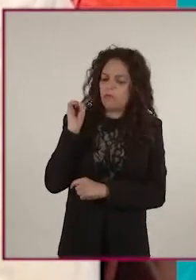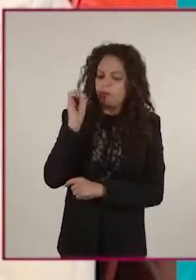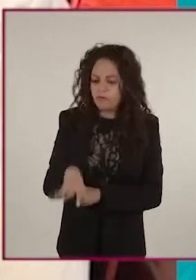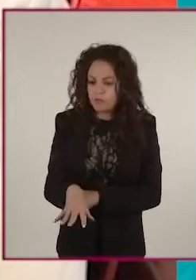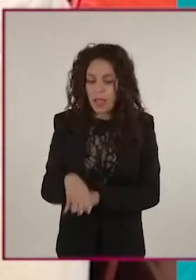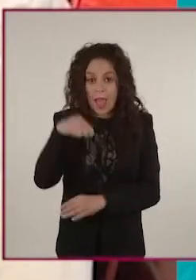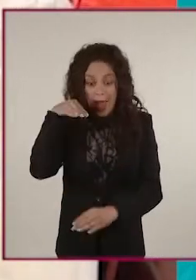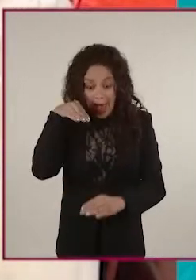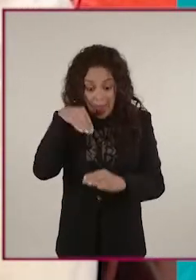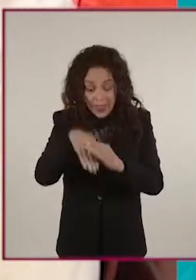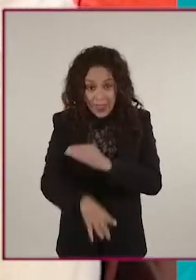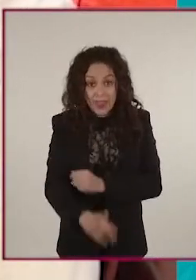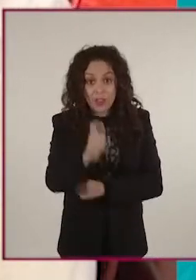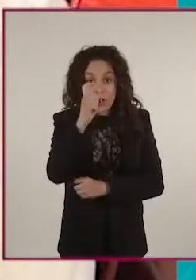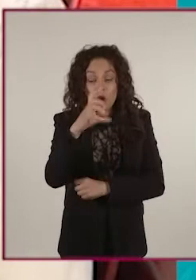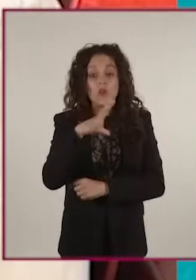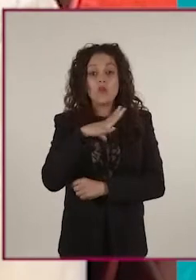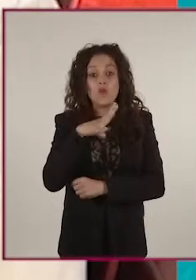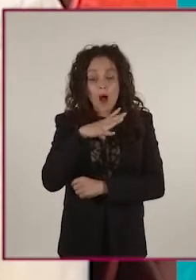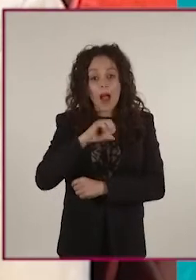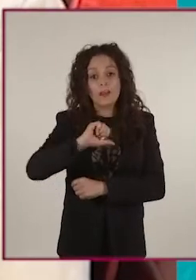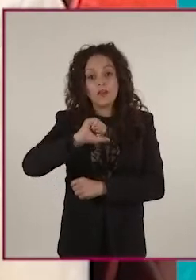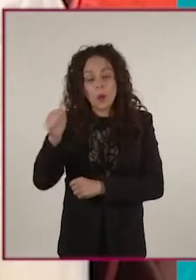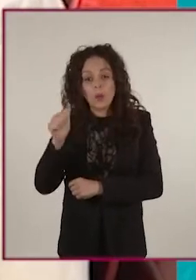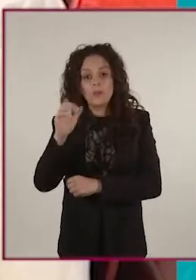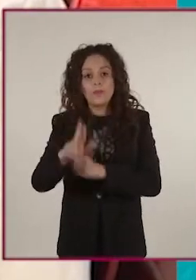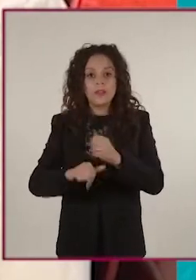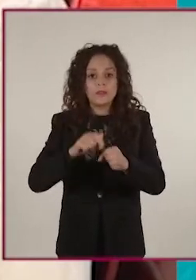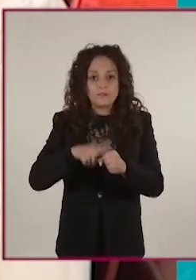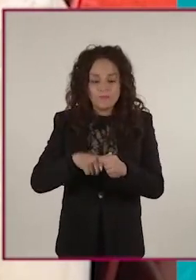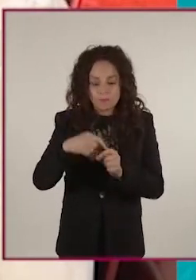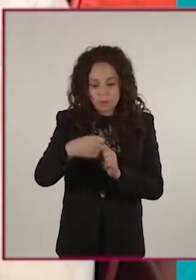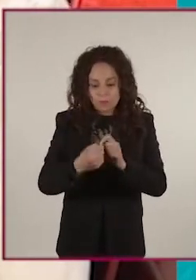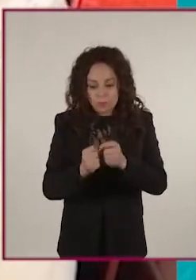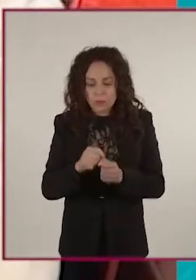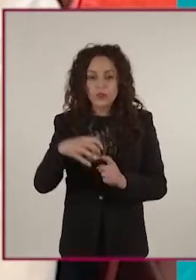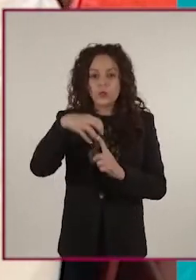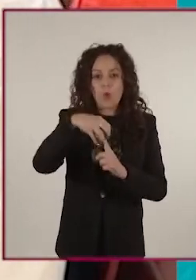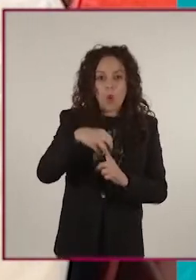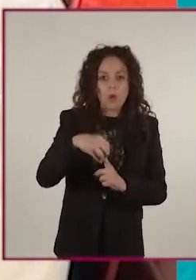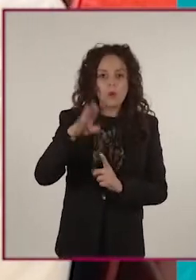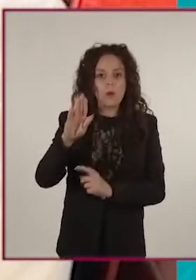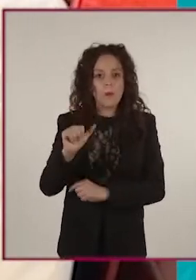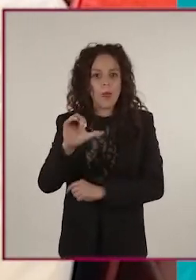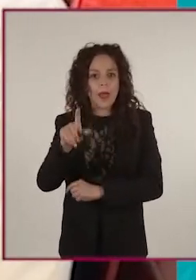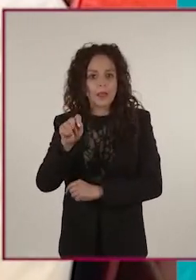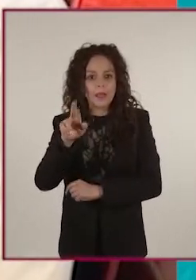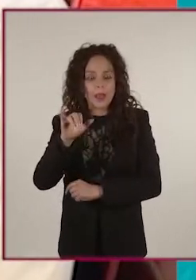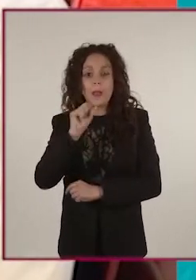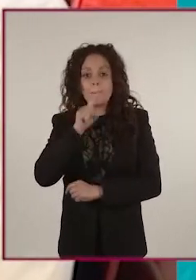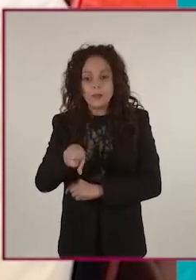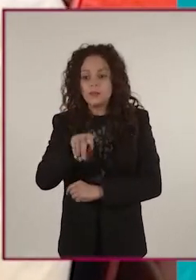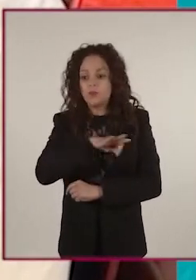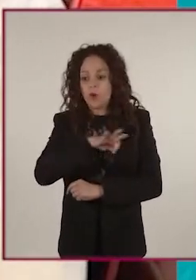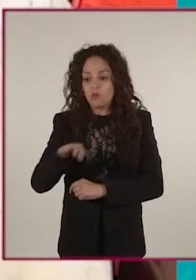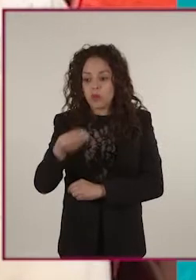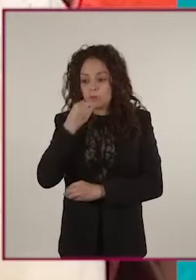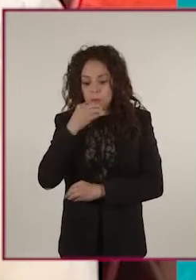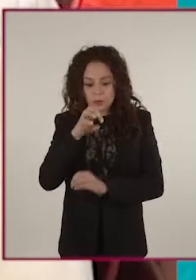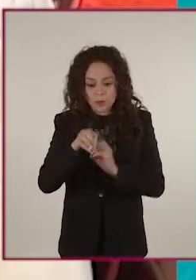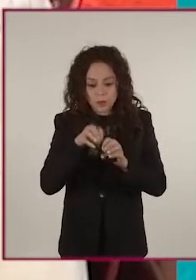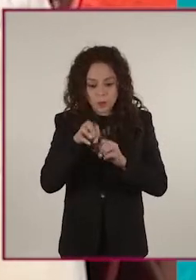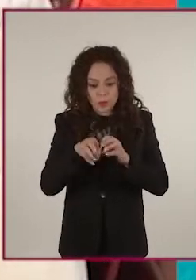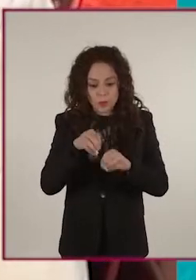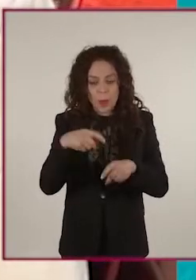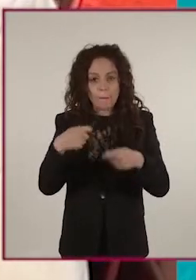lago, en el agua, existen microorganismos, bacterias y hongos capaces de empezar a degradar, empezarse a comer